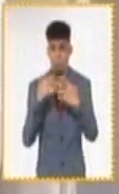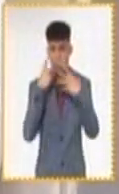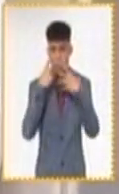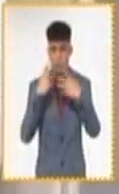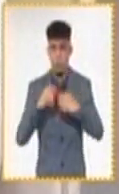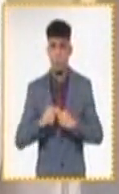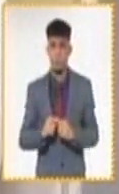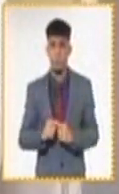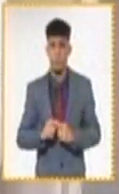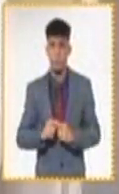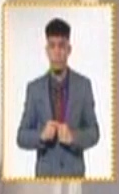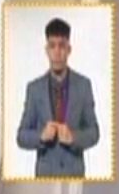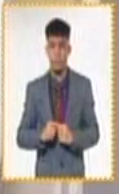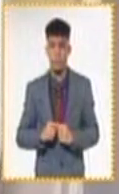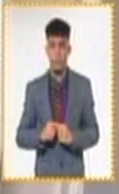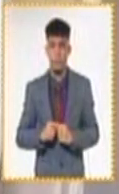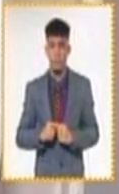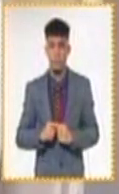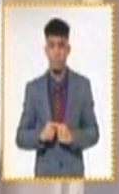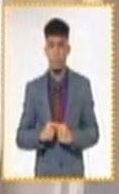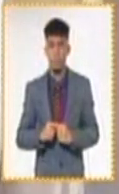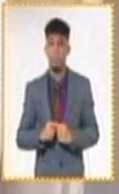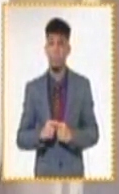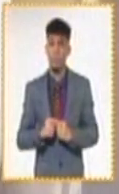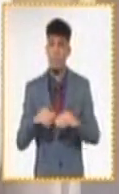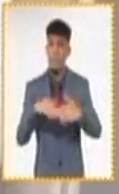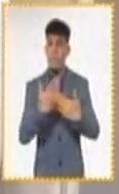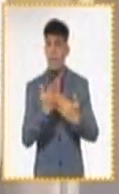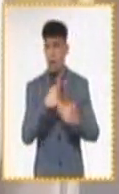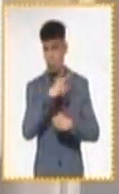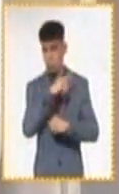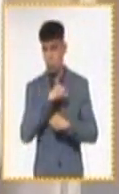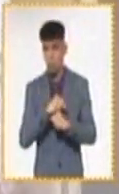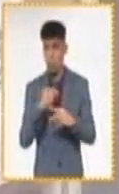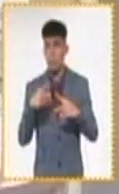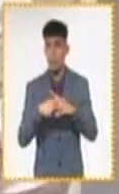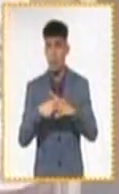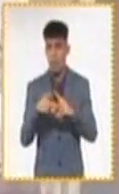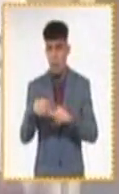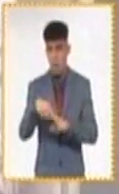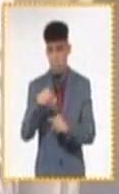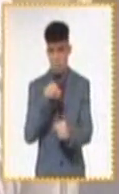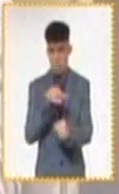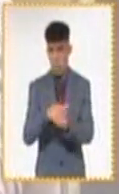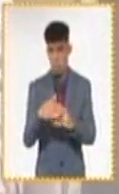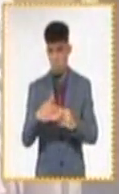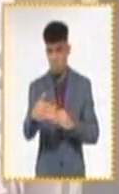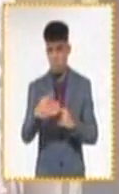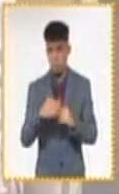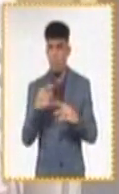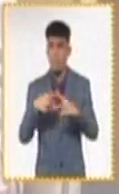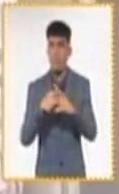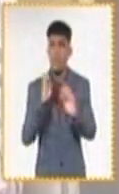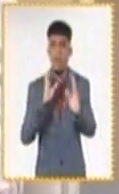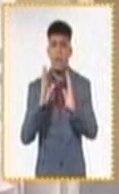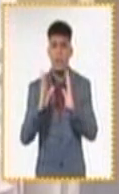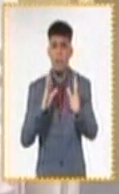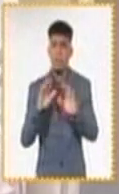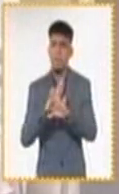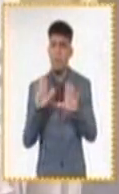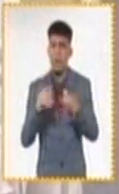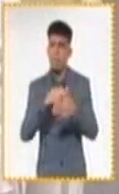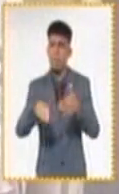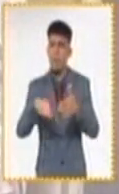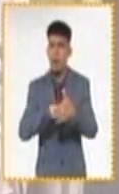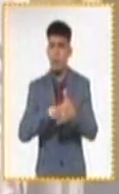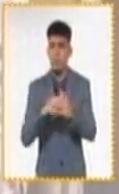ese sentido, en estas jornadas y en las que vendrán y en etapas previas, se ha desplegado una